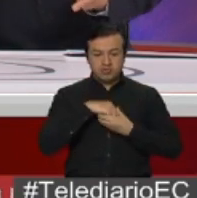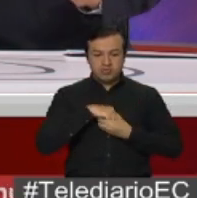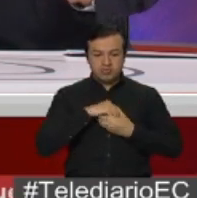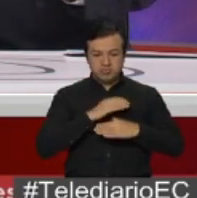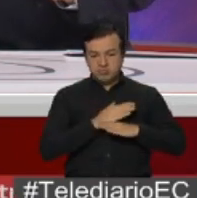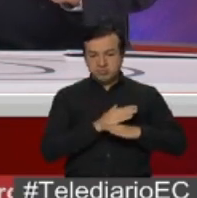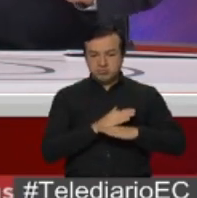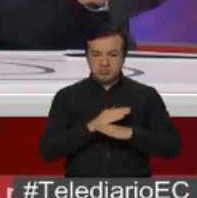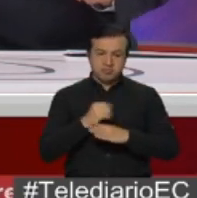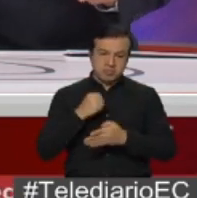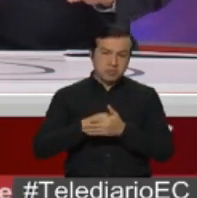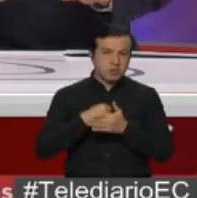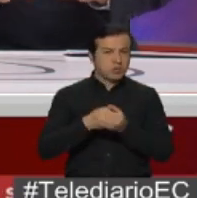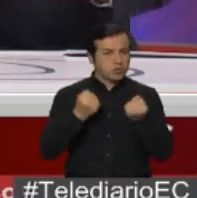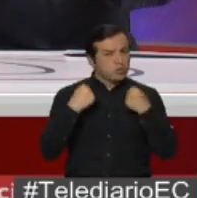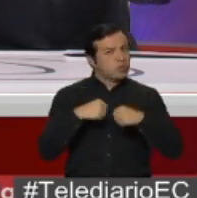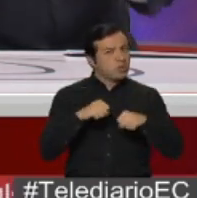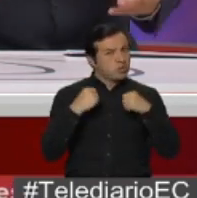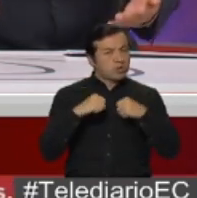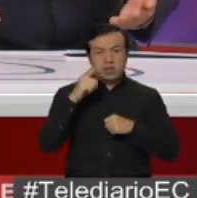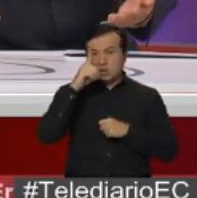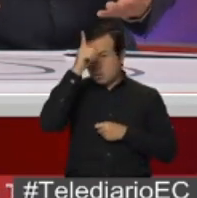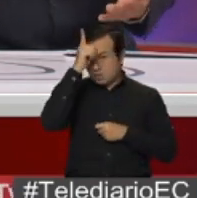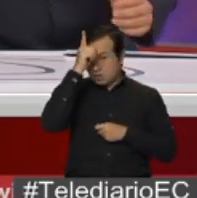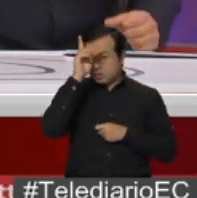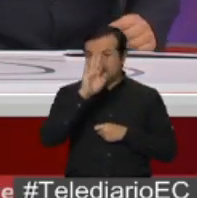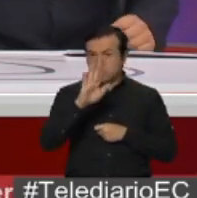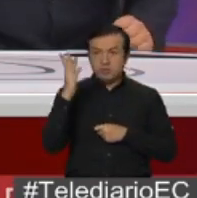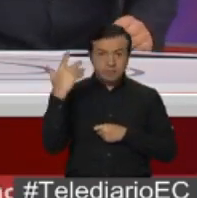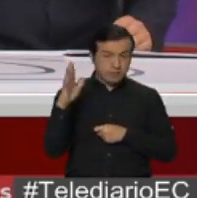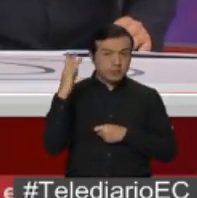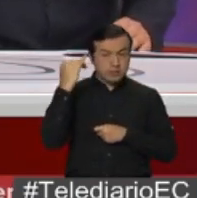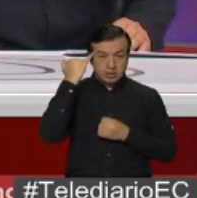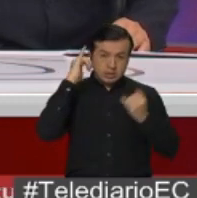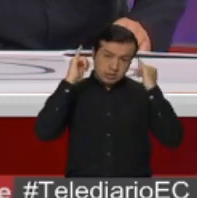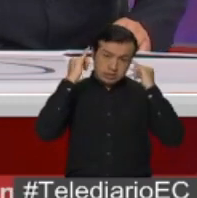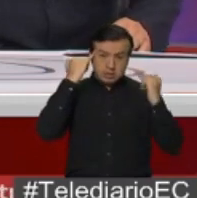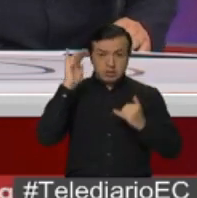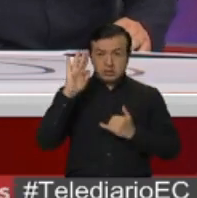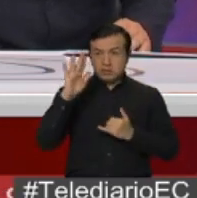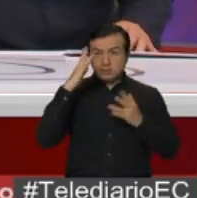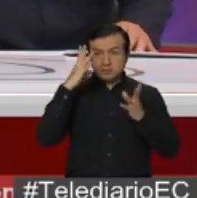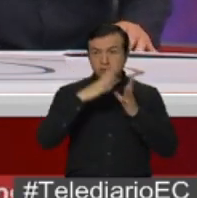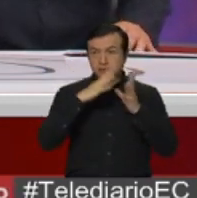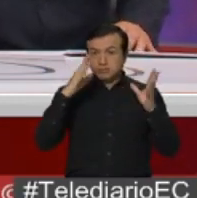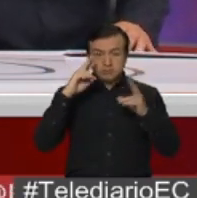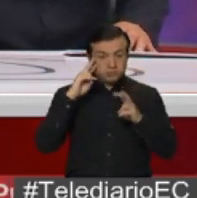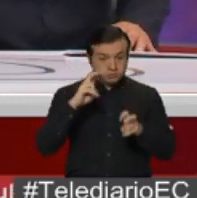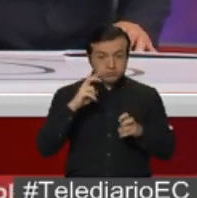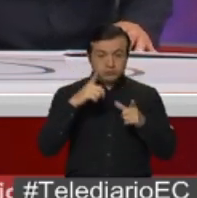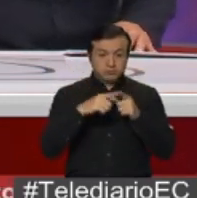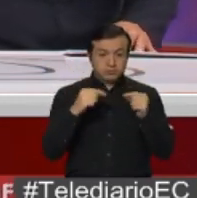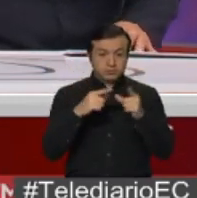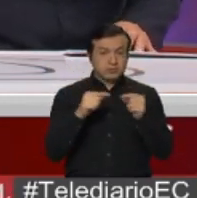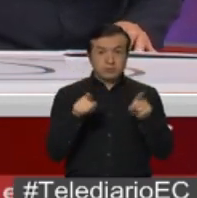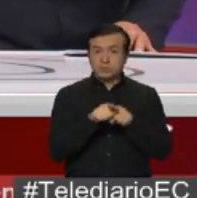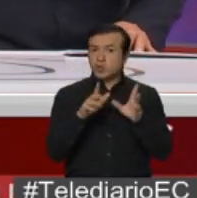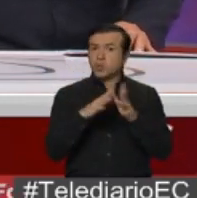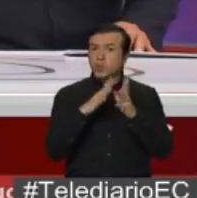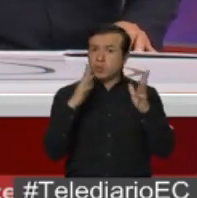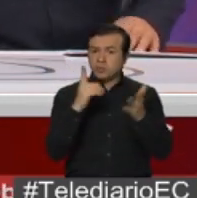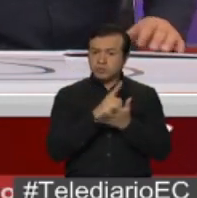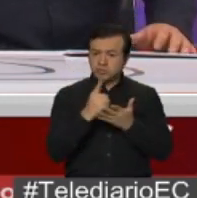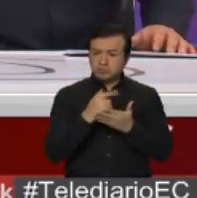proceso de lucha contra el cob y en alemania también se han desarrollado importantes investigaciones en japón de igual forma durante